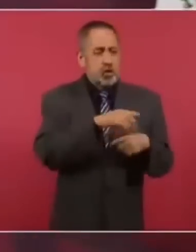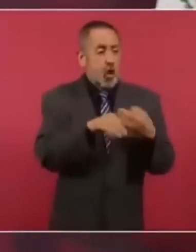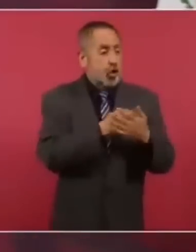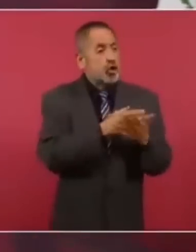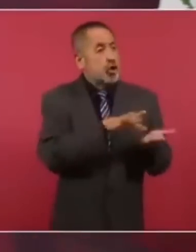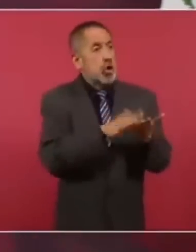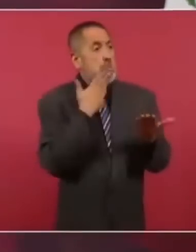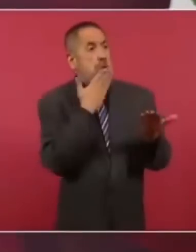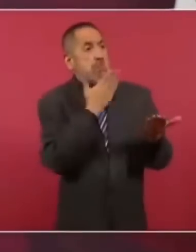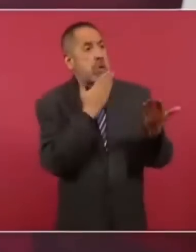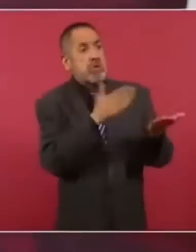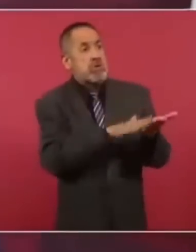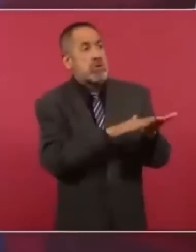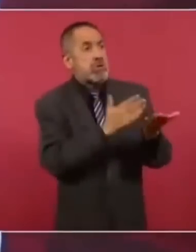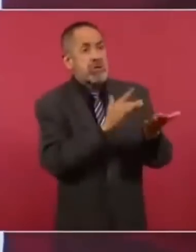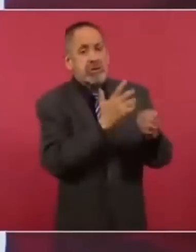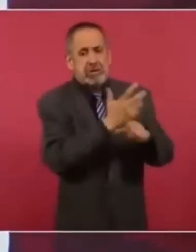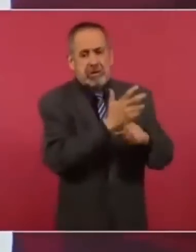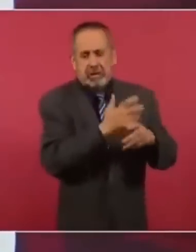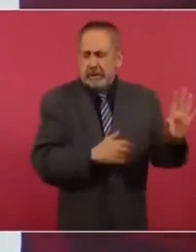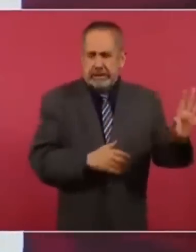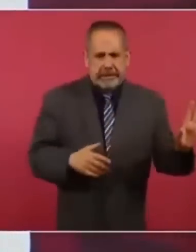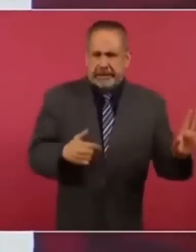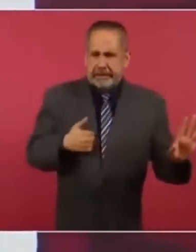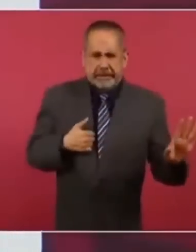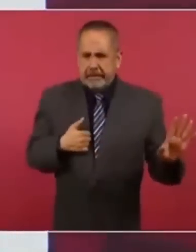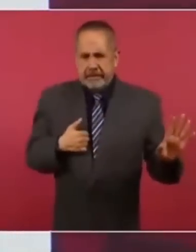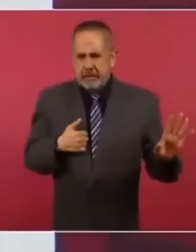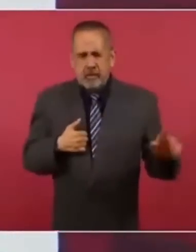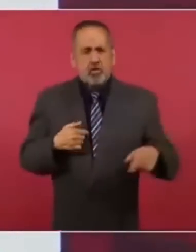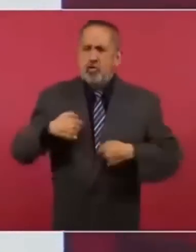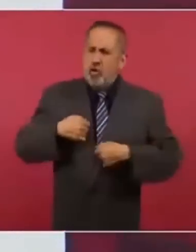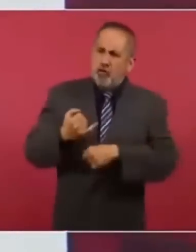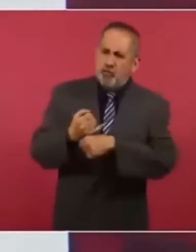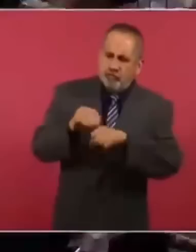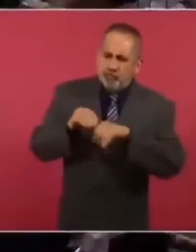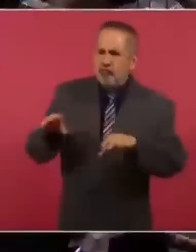Vamos a estar informando. Presidente.